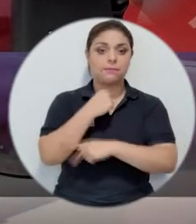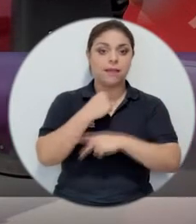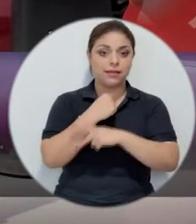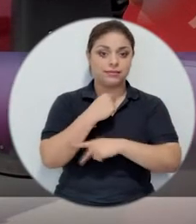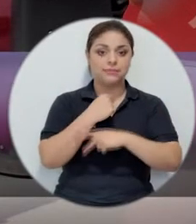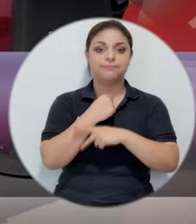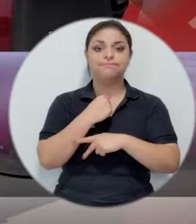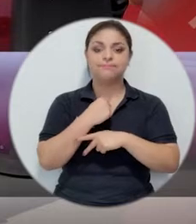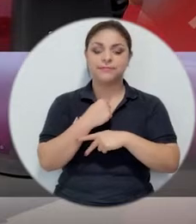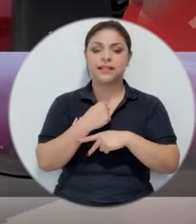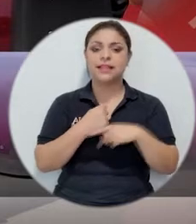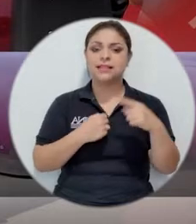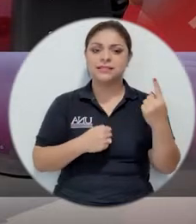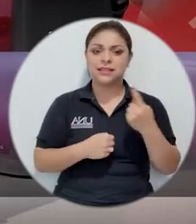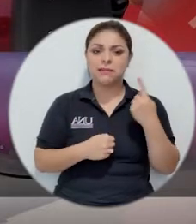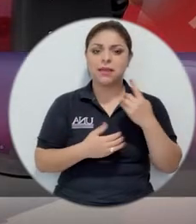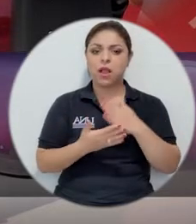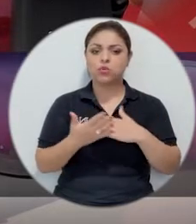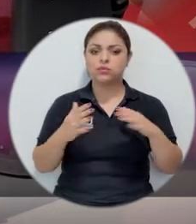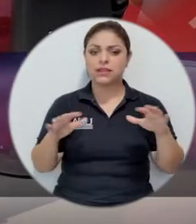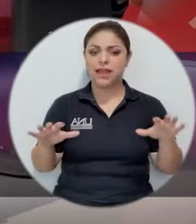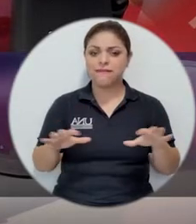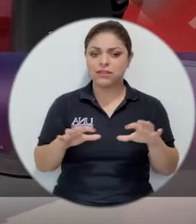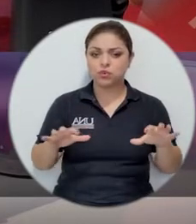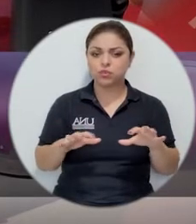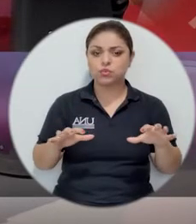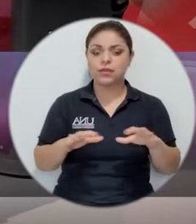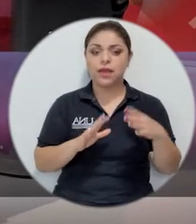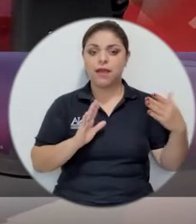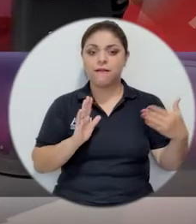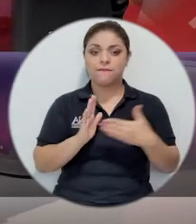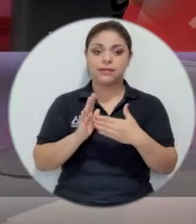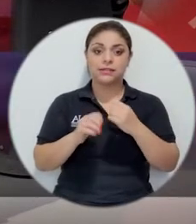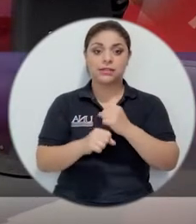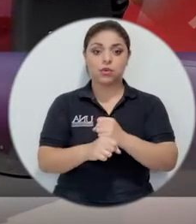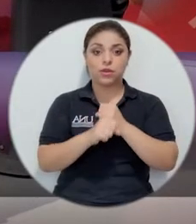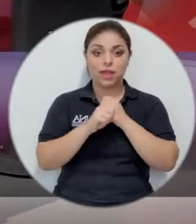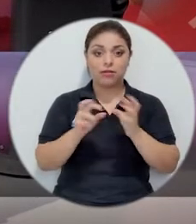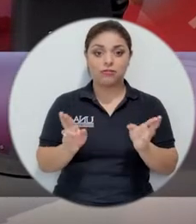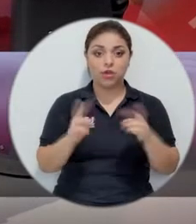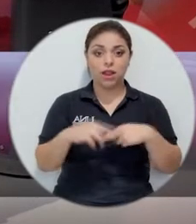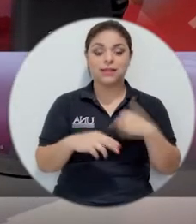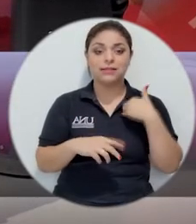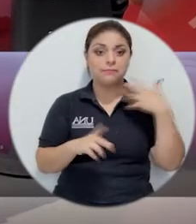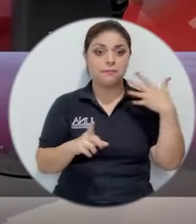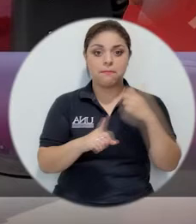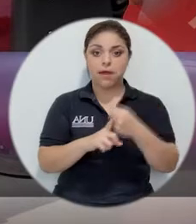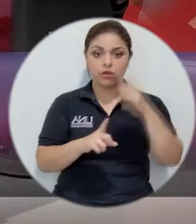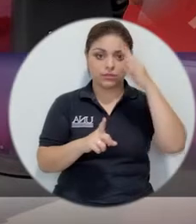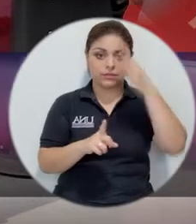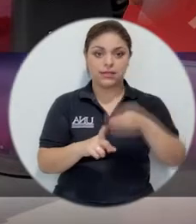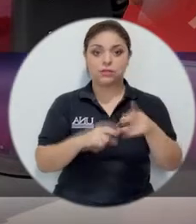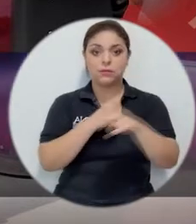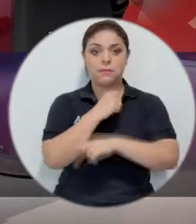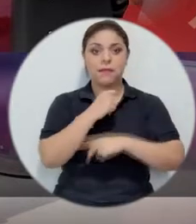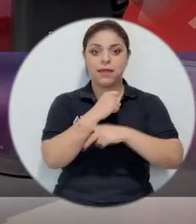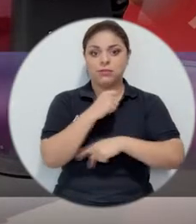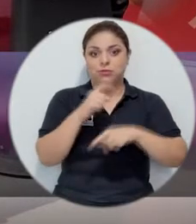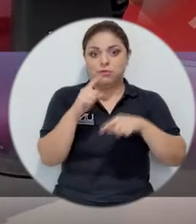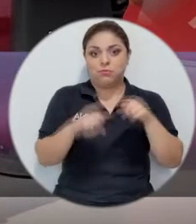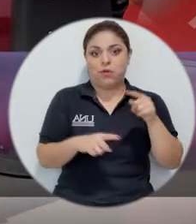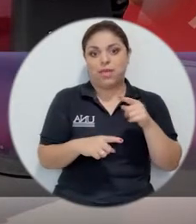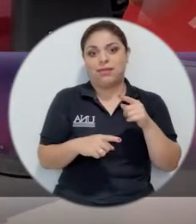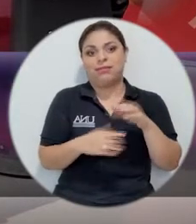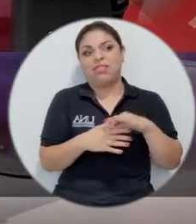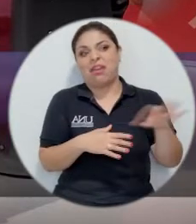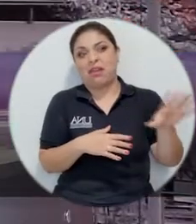otra forma, los diferentes eventos que afectan la seguridad regional tienen un impacto directo sobre el país y eso no lo podemos negar,